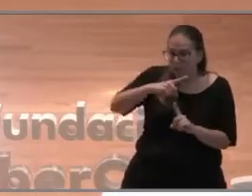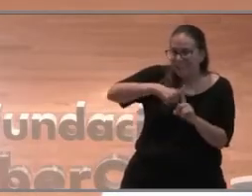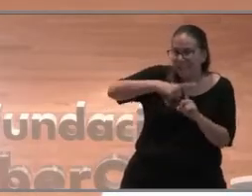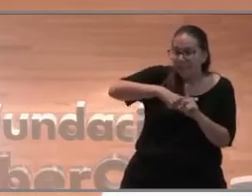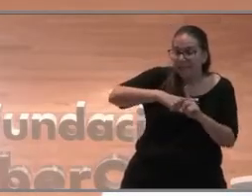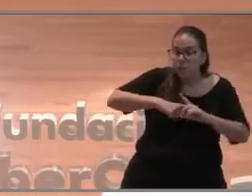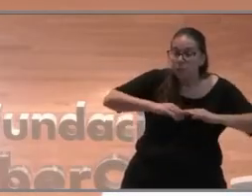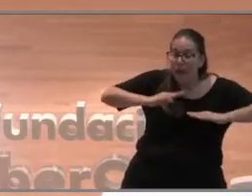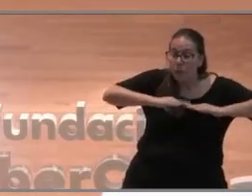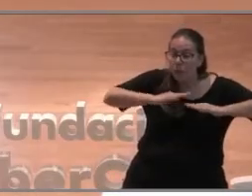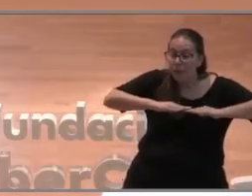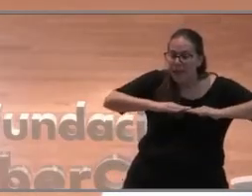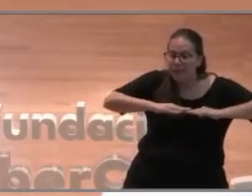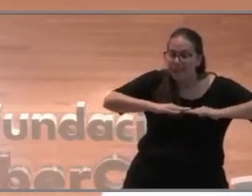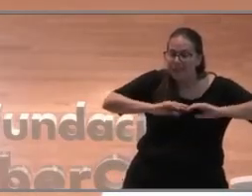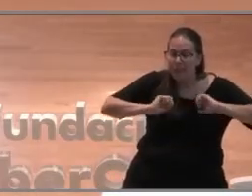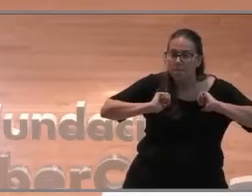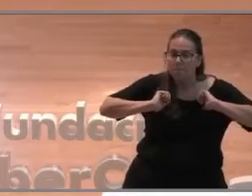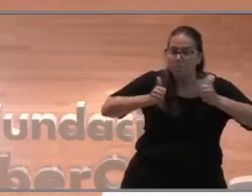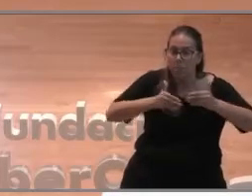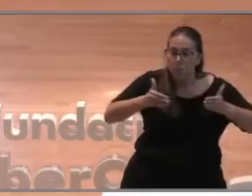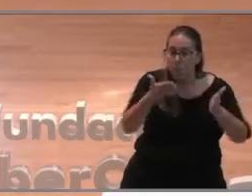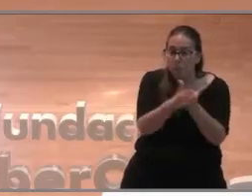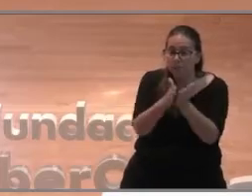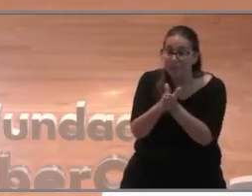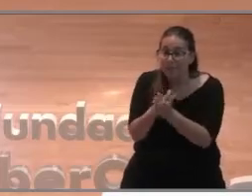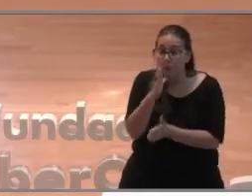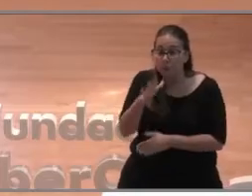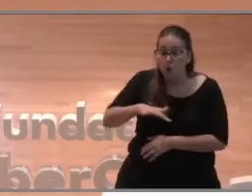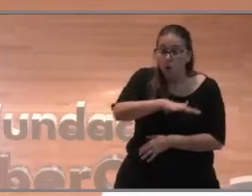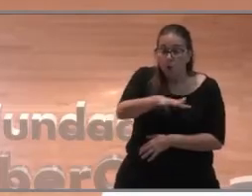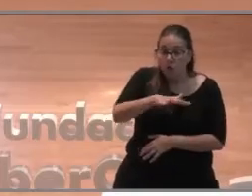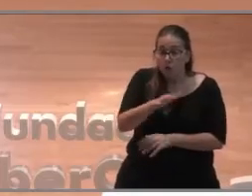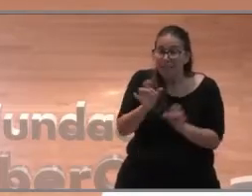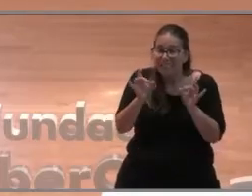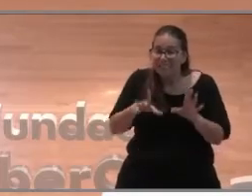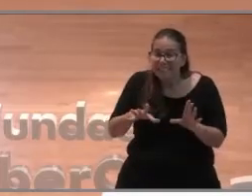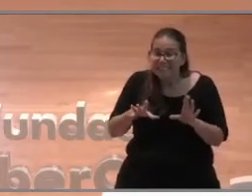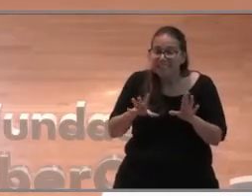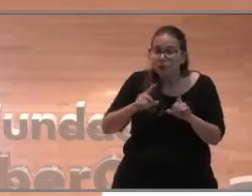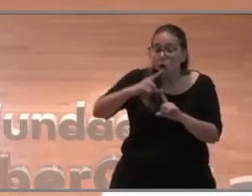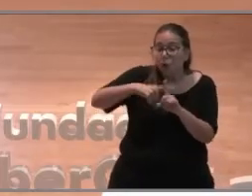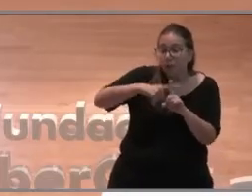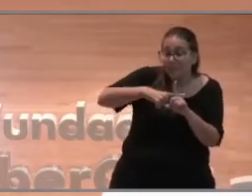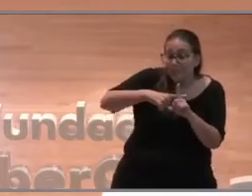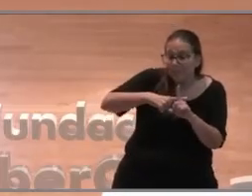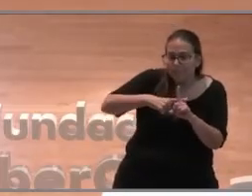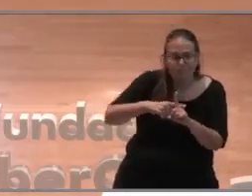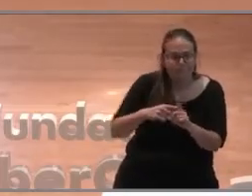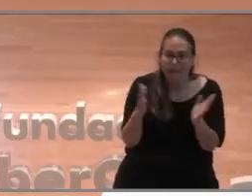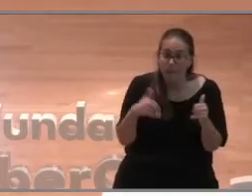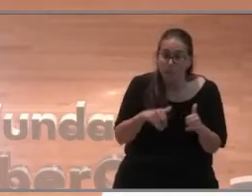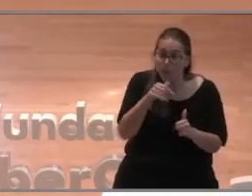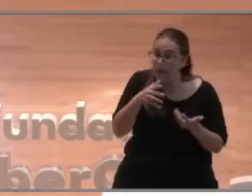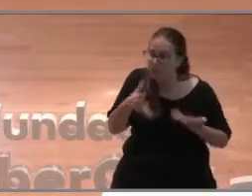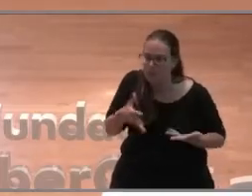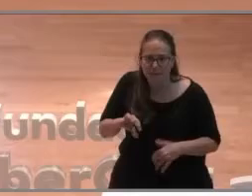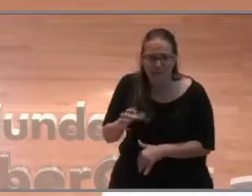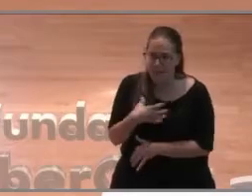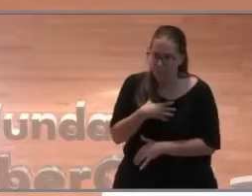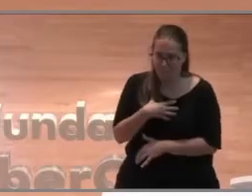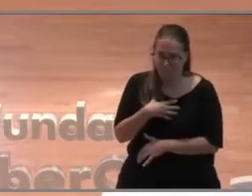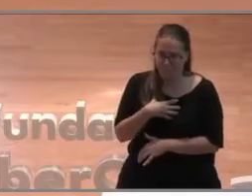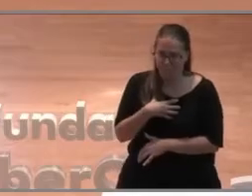de disparo de mortalidad por zonas isoclimáticas porque ha habido unos problemas metodológicos y no las han podido sacar actualizadas. Hay